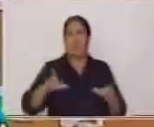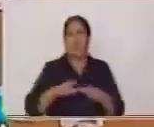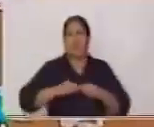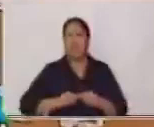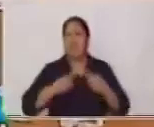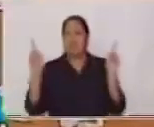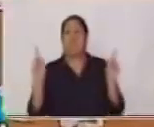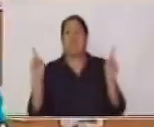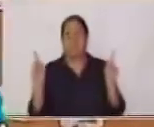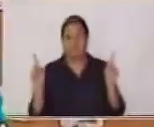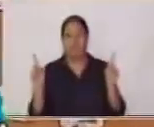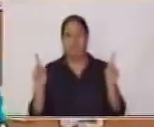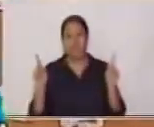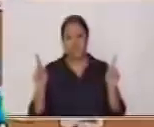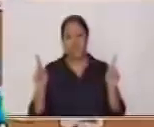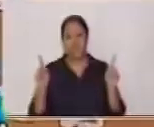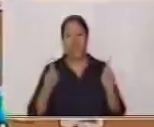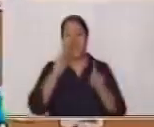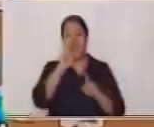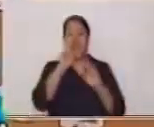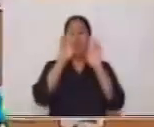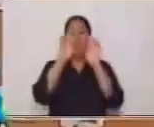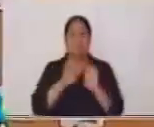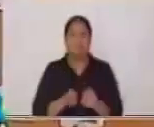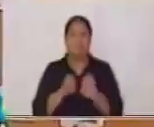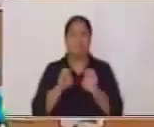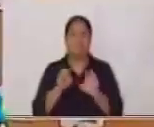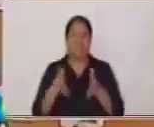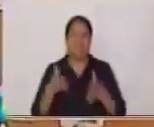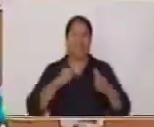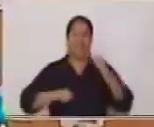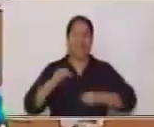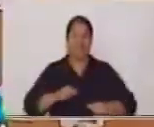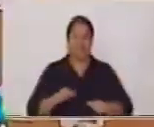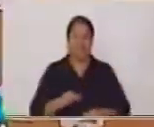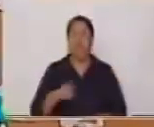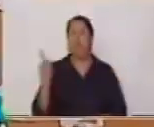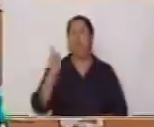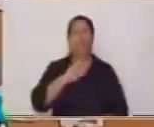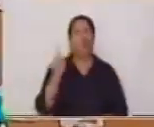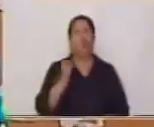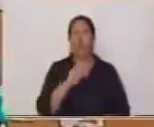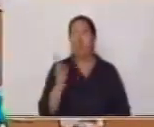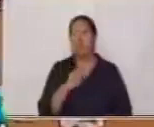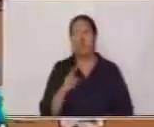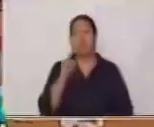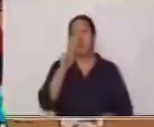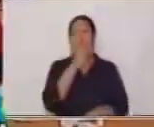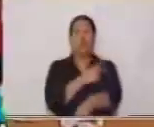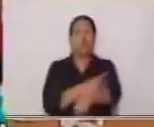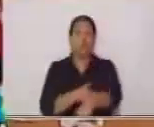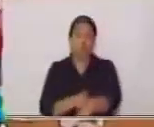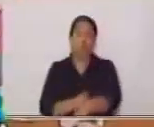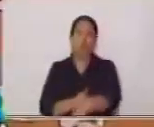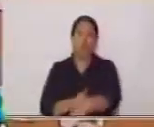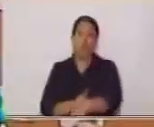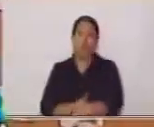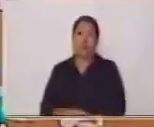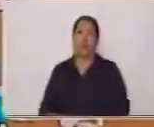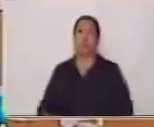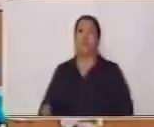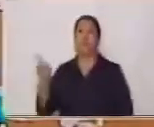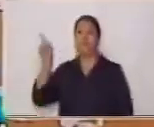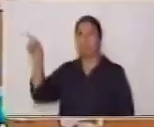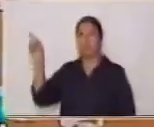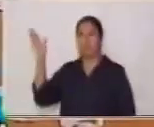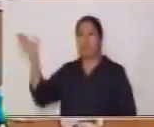historia. Los personajes. No es lo mismo que cuando tú tengas la narración, le cuentes a los demás que a mí,